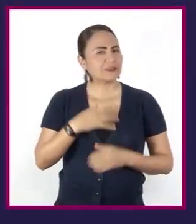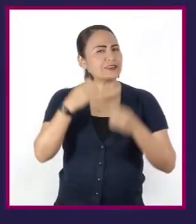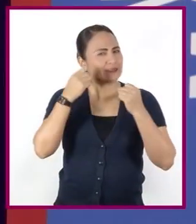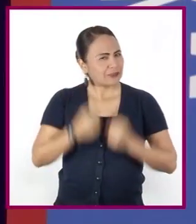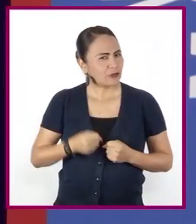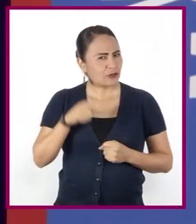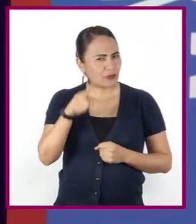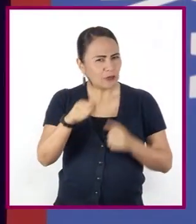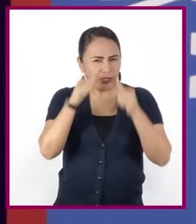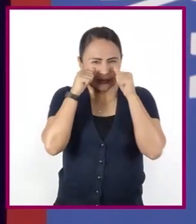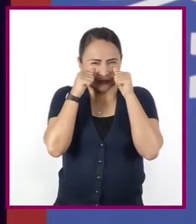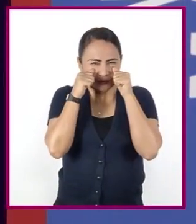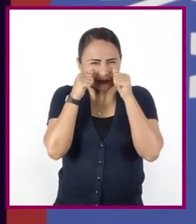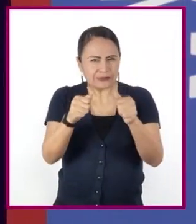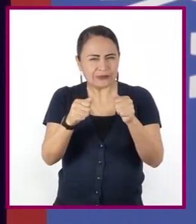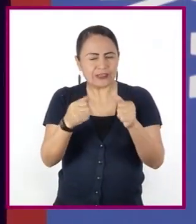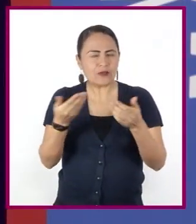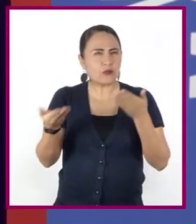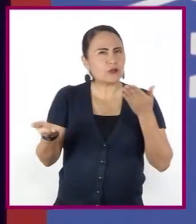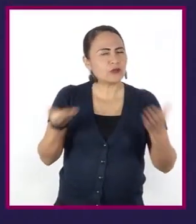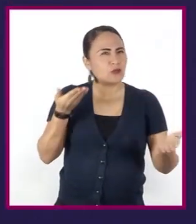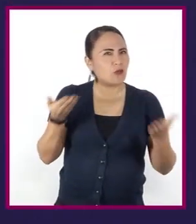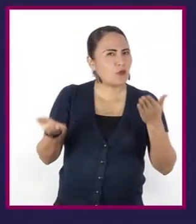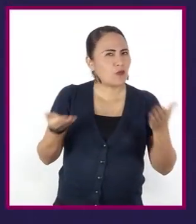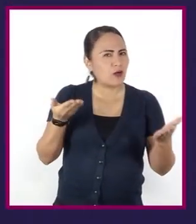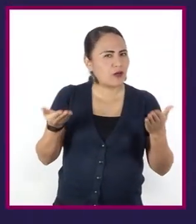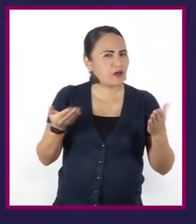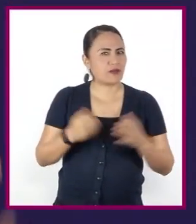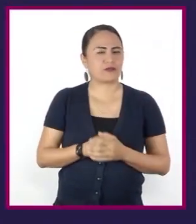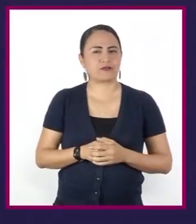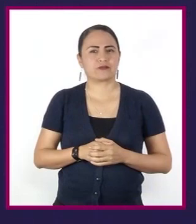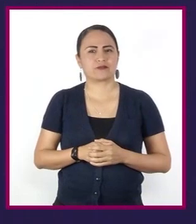atención y que hiciste la comparación